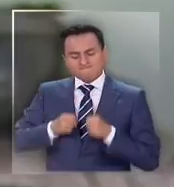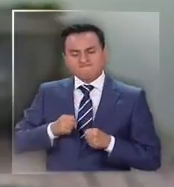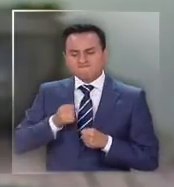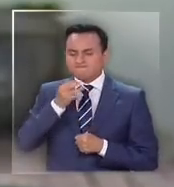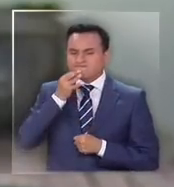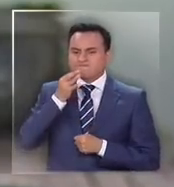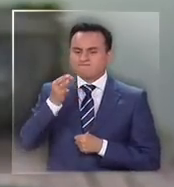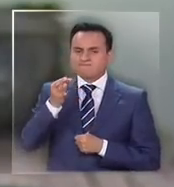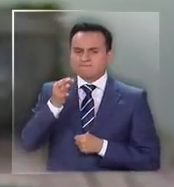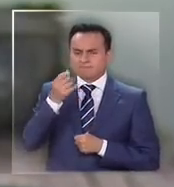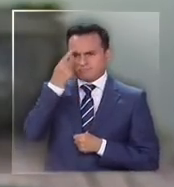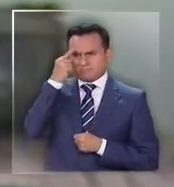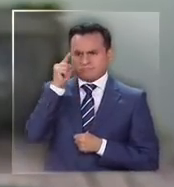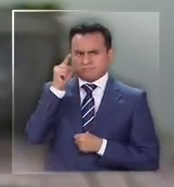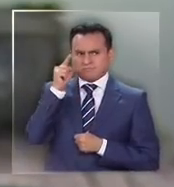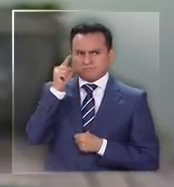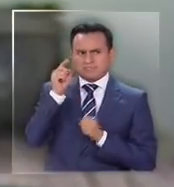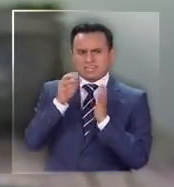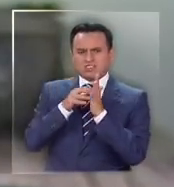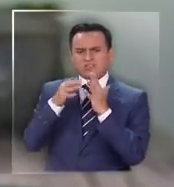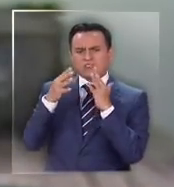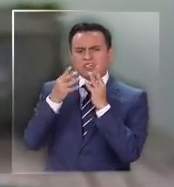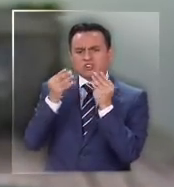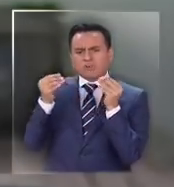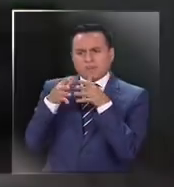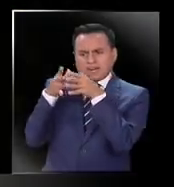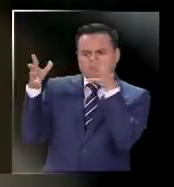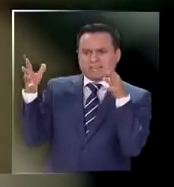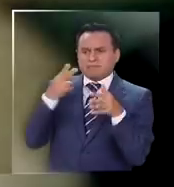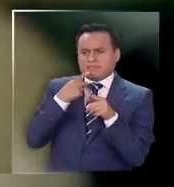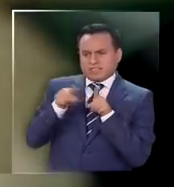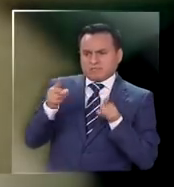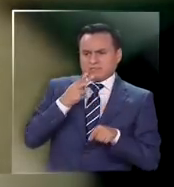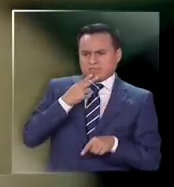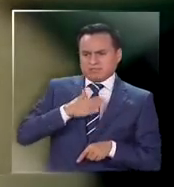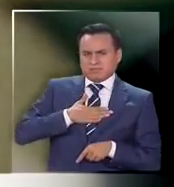decir, pero el tejado de vidrio suyo es harto más grande que el mío.